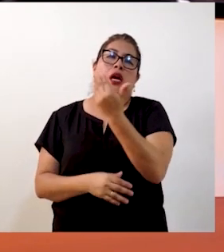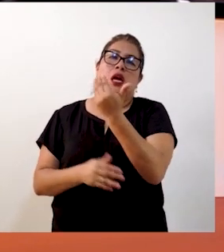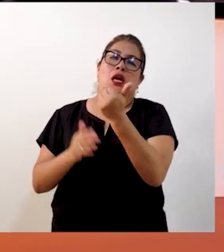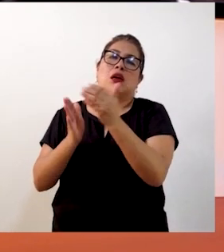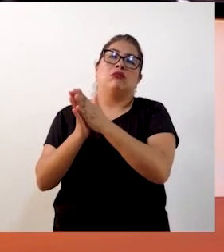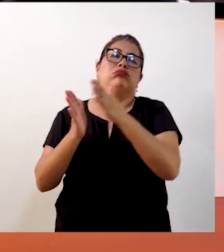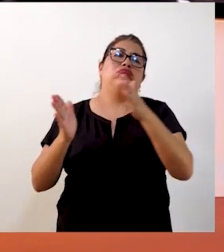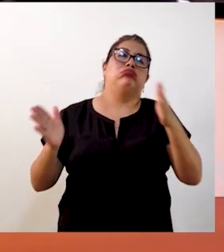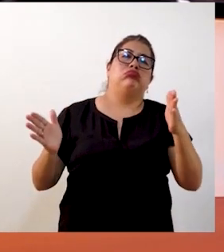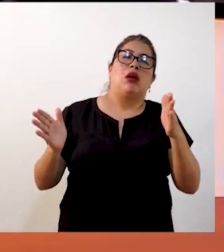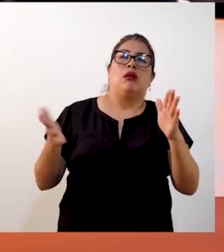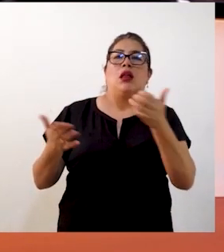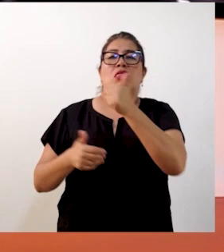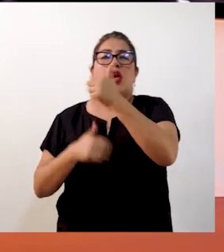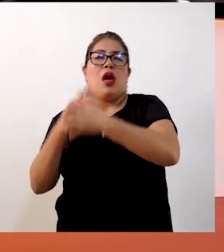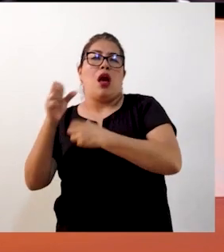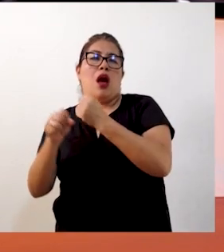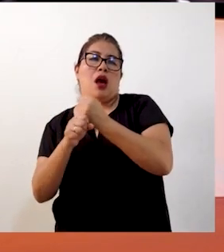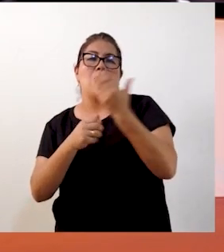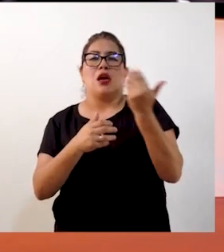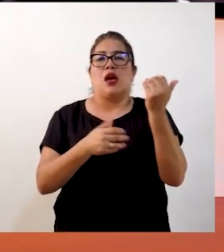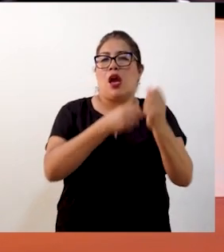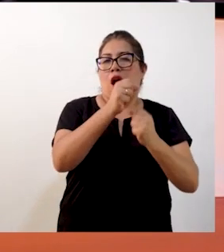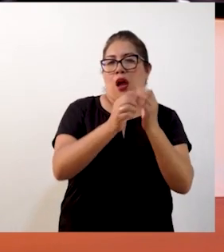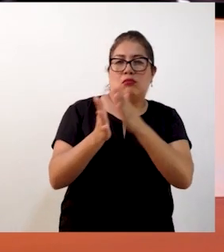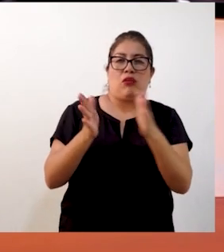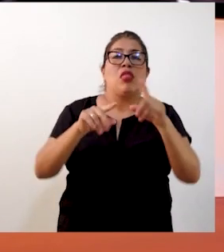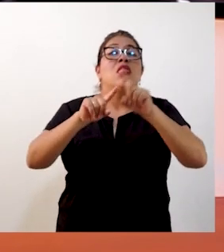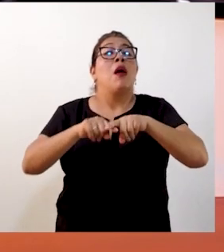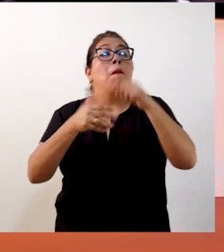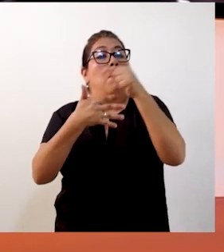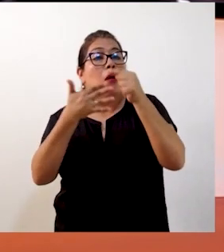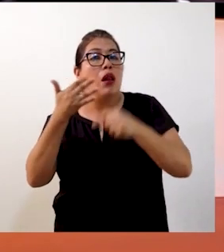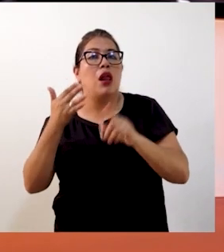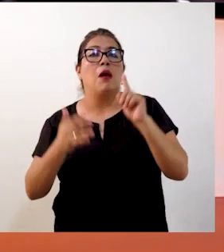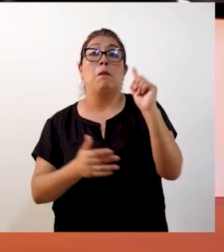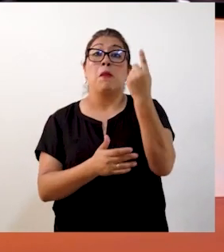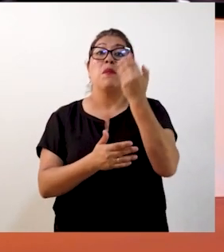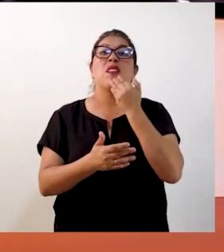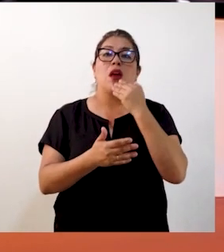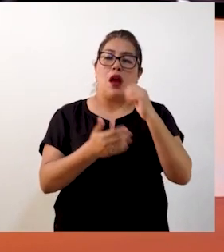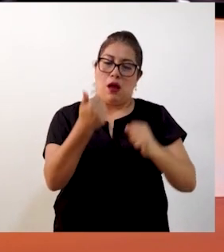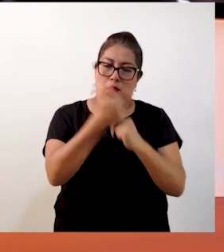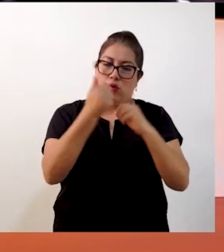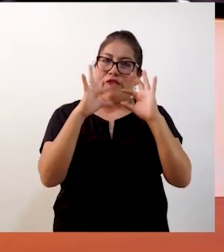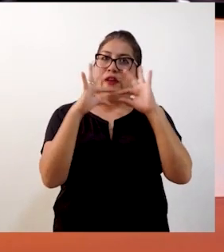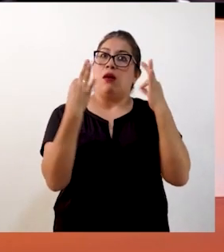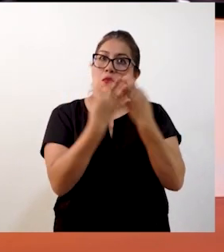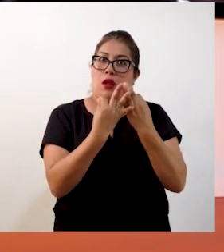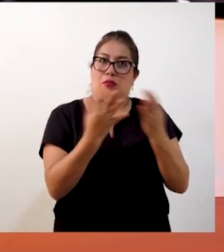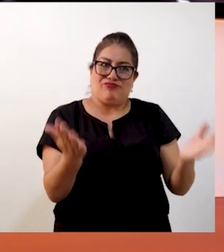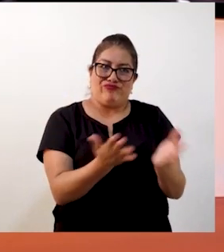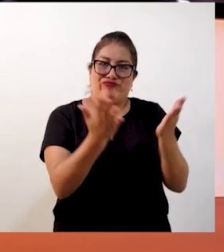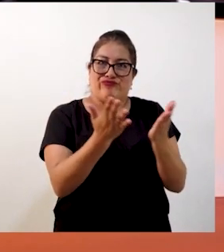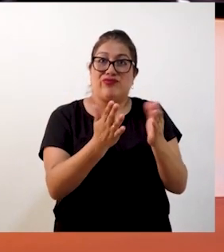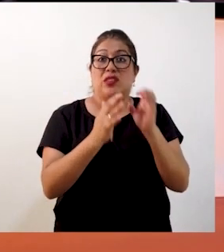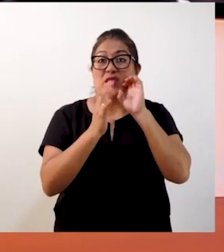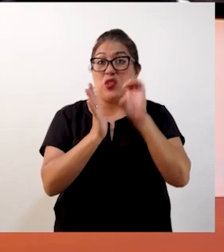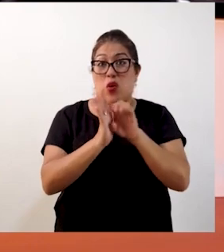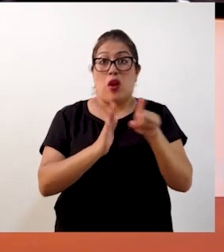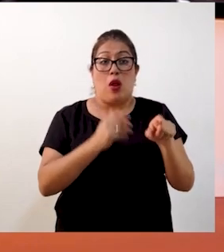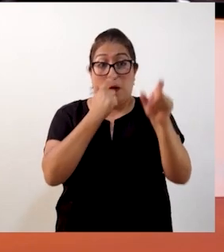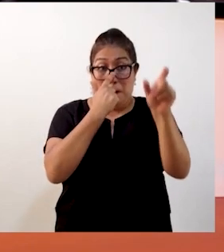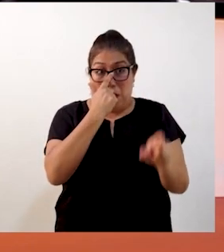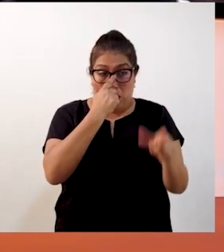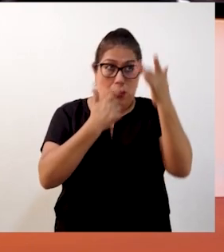10 años, pero dependiendo de varios factores. Uno, del soporte familiar. No es lo mismo un enfermo con Alzheimer